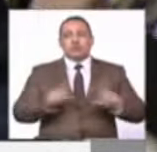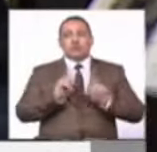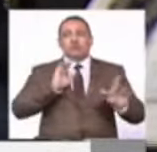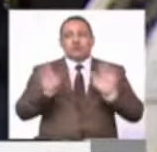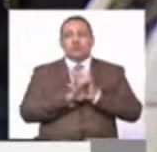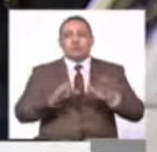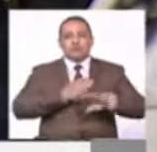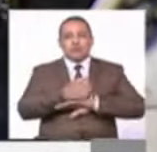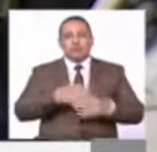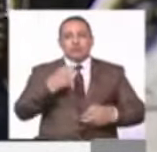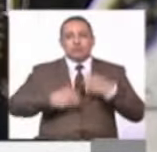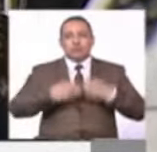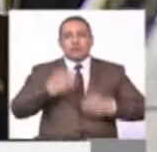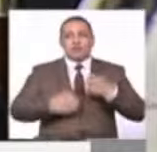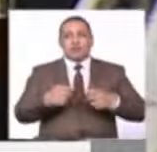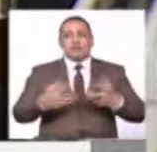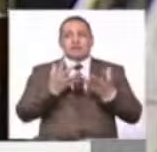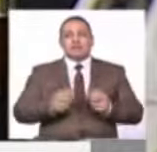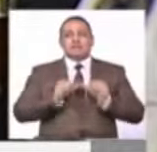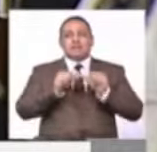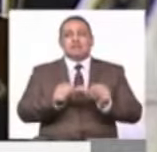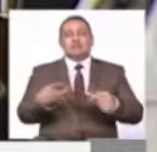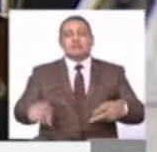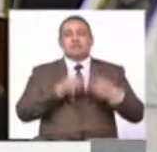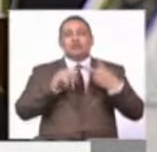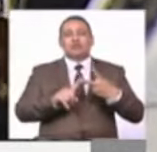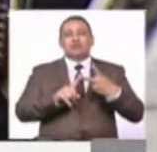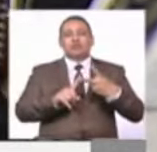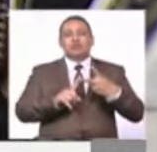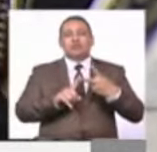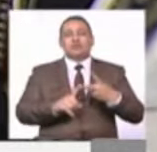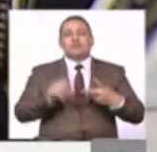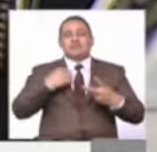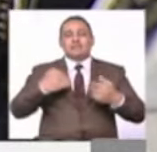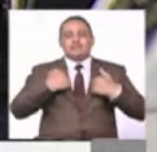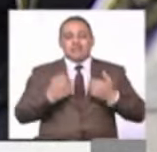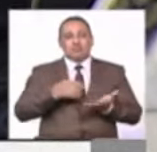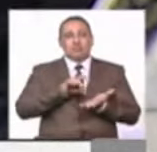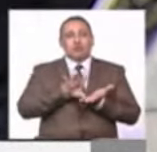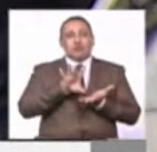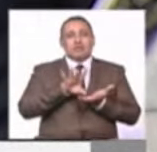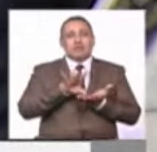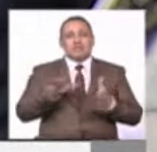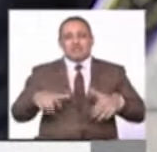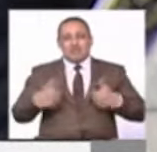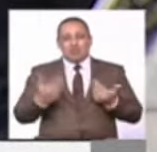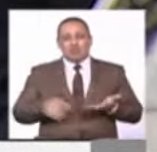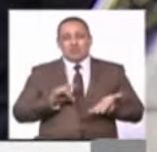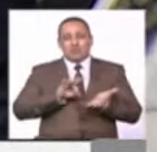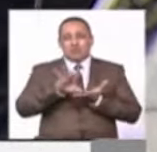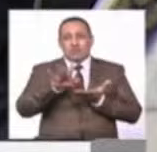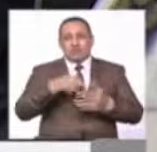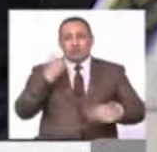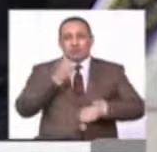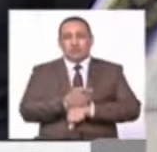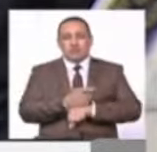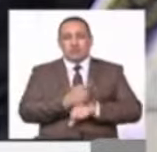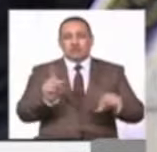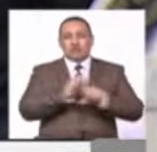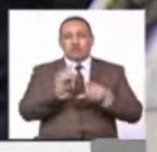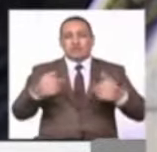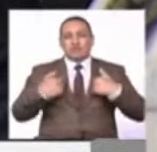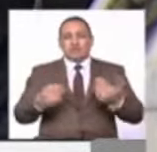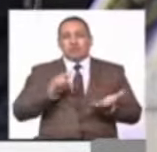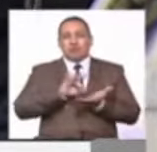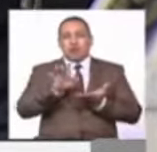curso en una falta porque no quiere seguir segundo ser vacada se le puede imputar a ella no haber sido